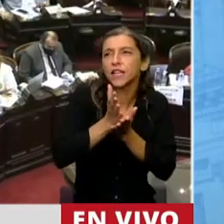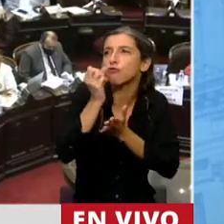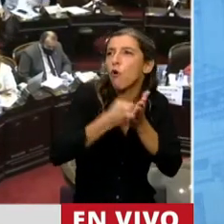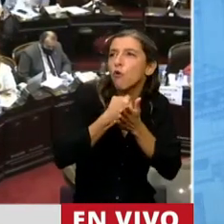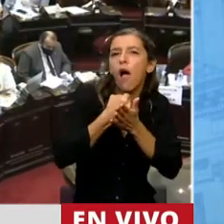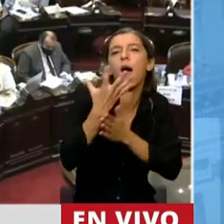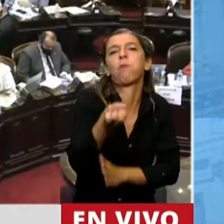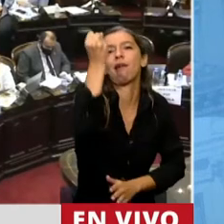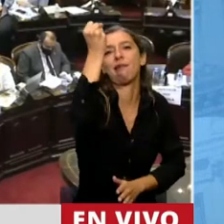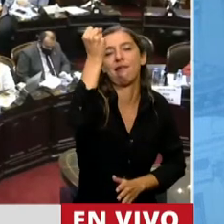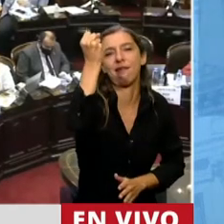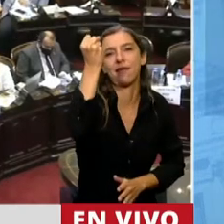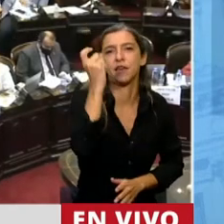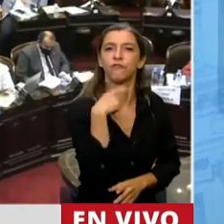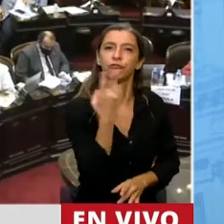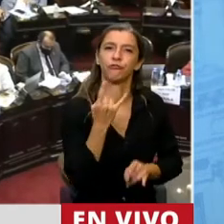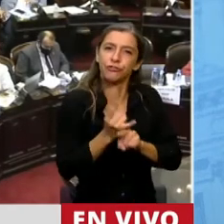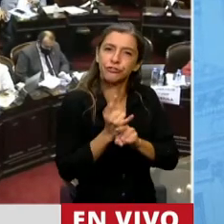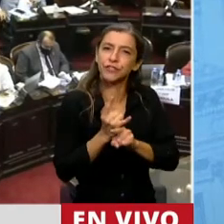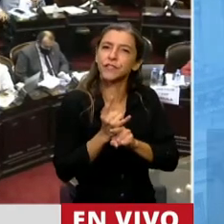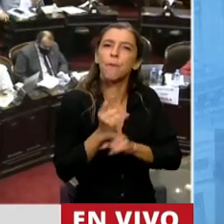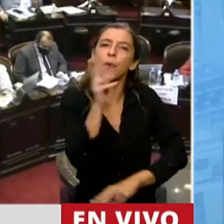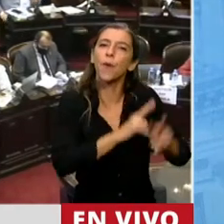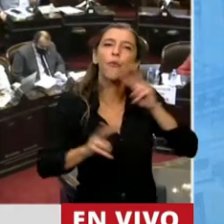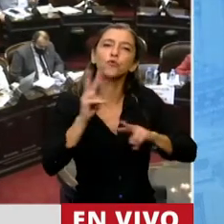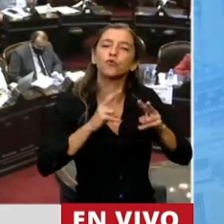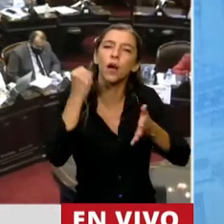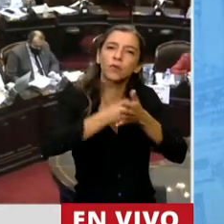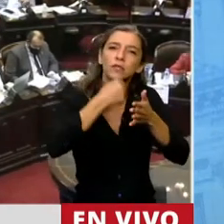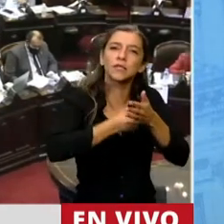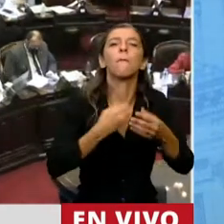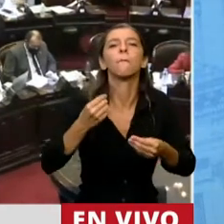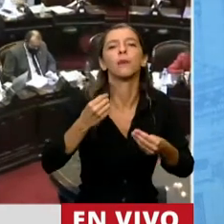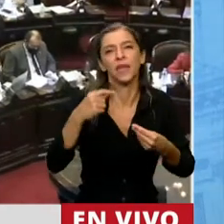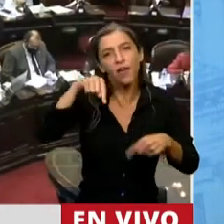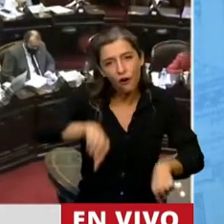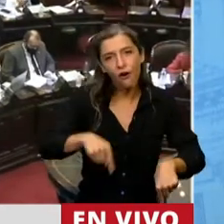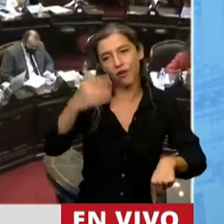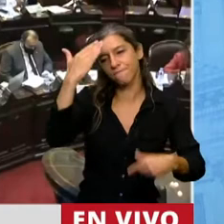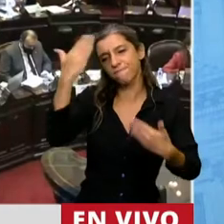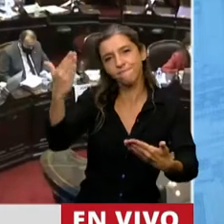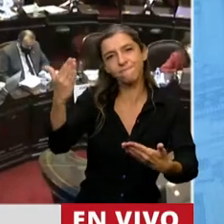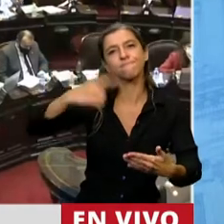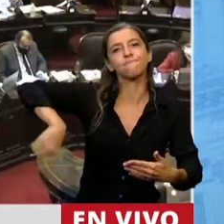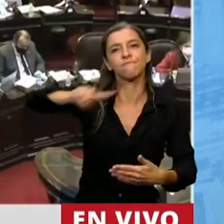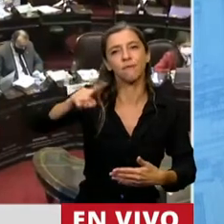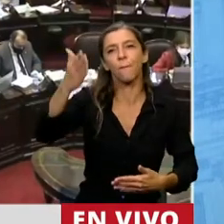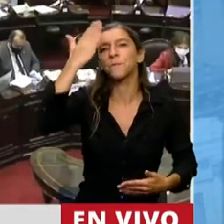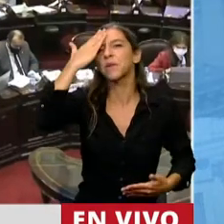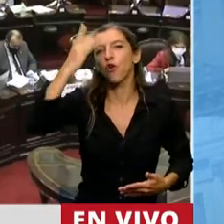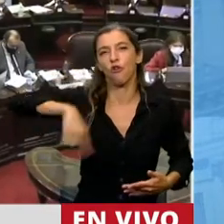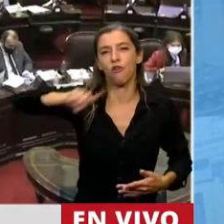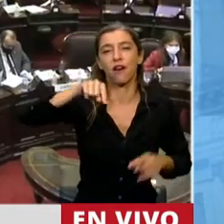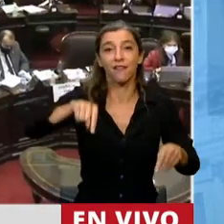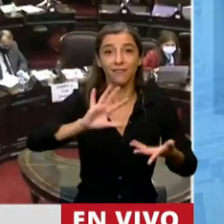compromiso militante es combatir la desmemoria de las luchas obreras y seguir construyendo para